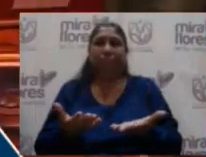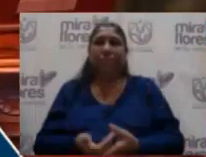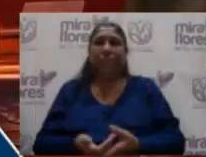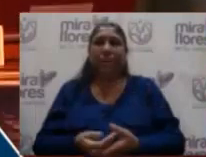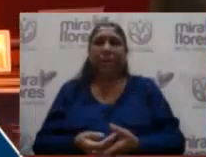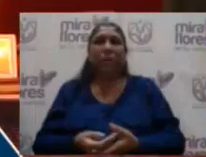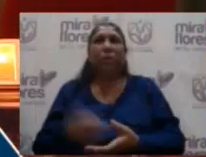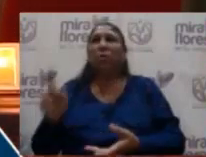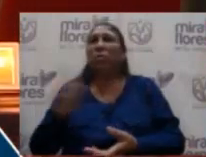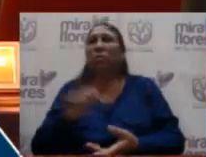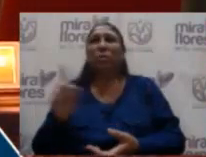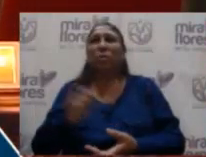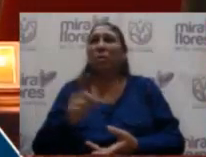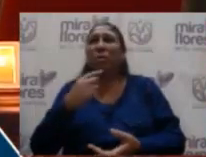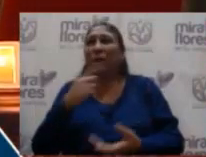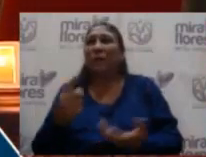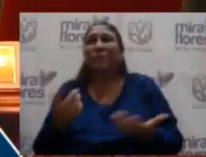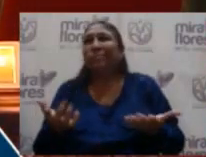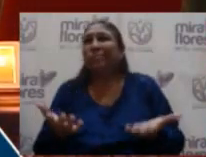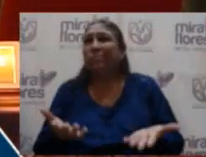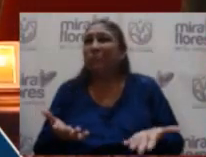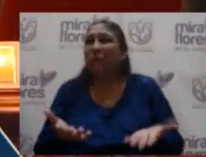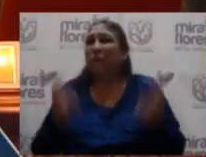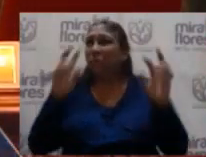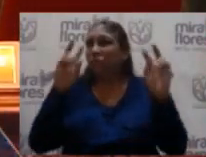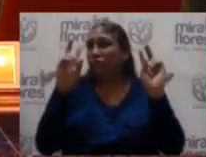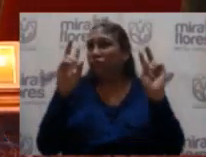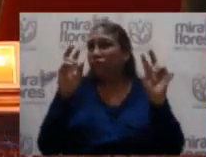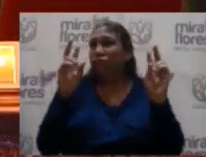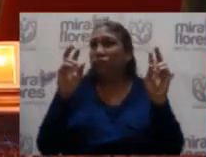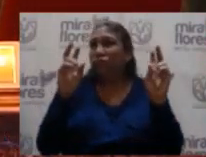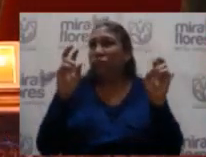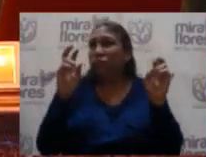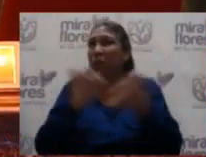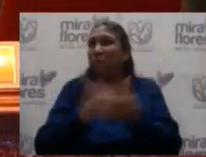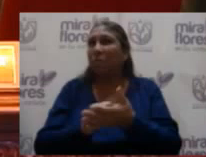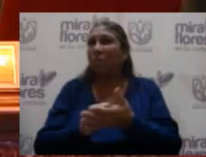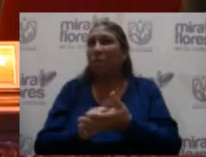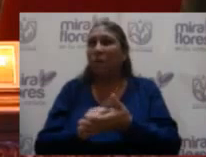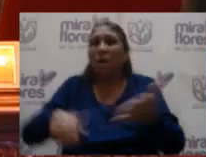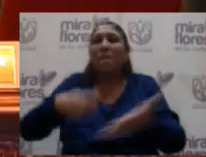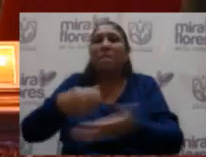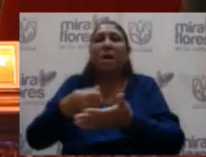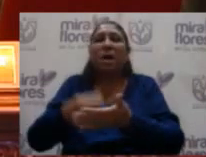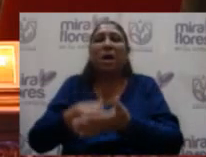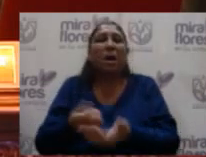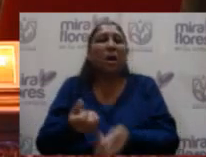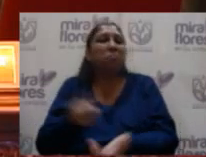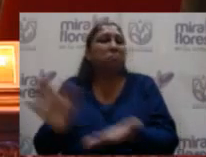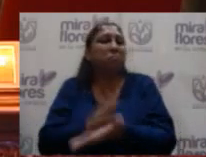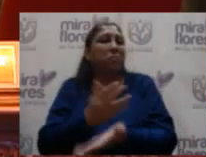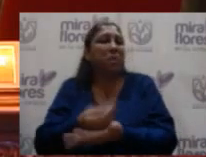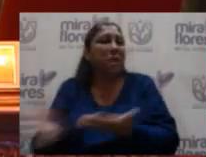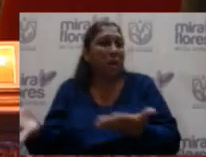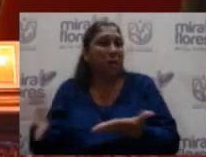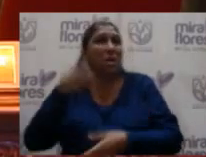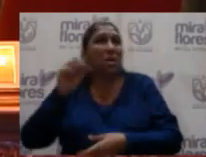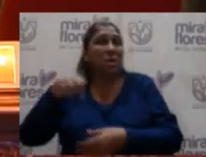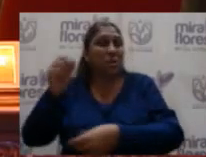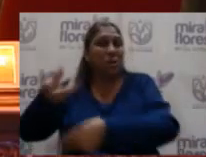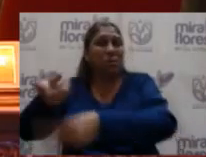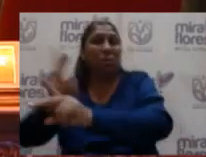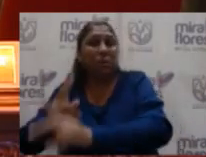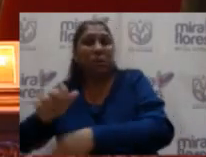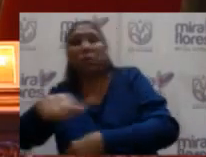no se trata exactamente de un tema de en rigor a título gratuito, si hay una contraprestación del otro